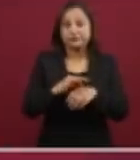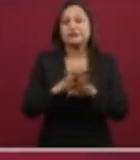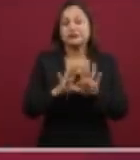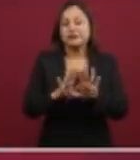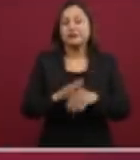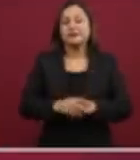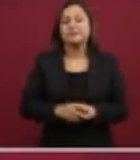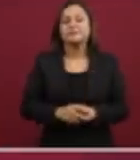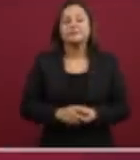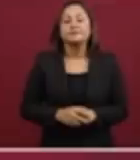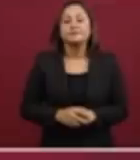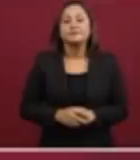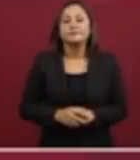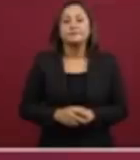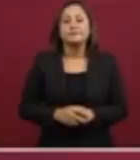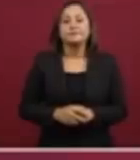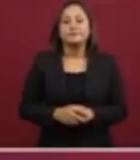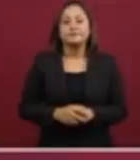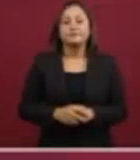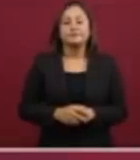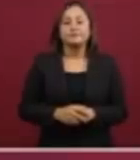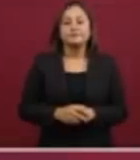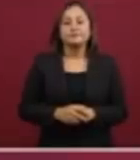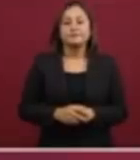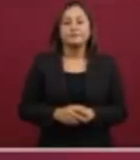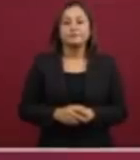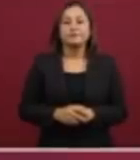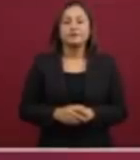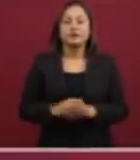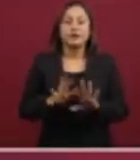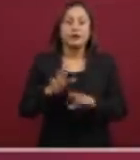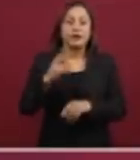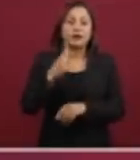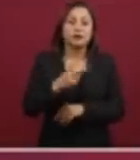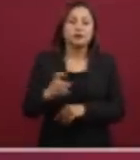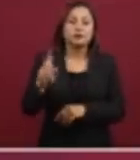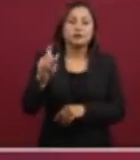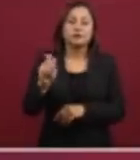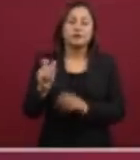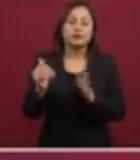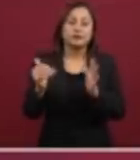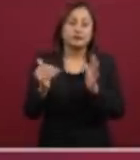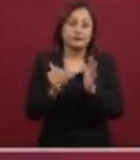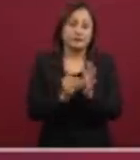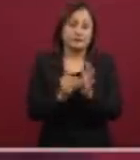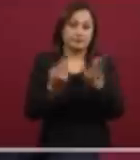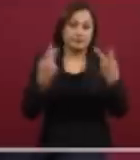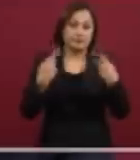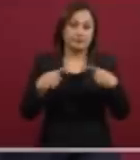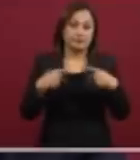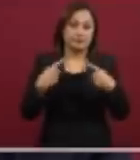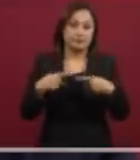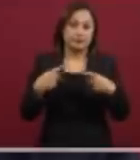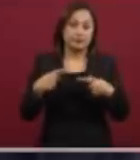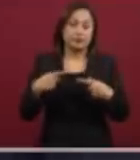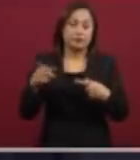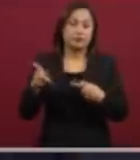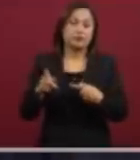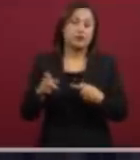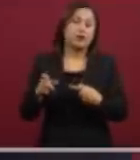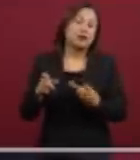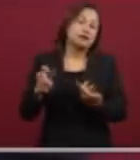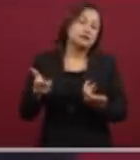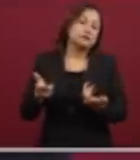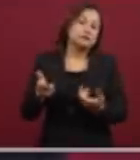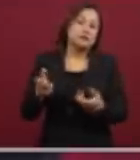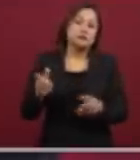ahora los 220,000 elementos de la Secretaría de la Defensa podrían